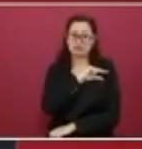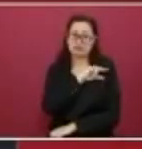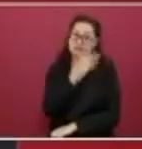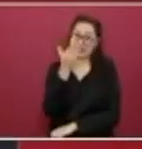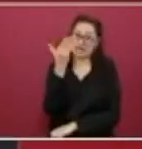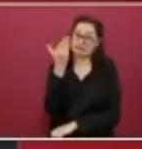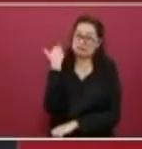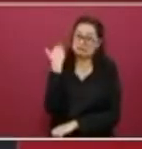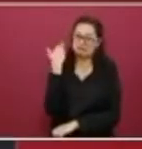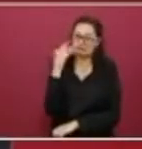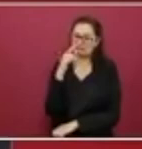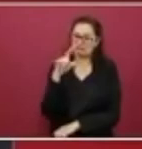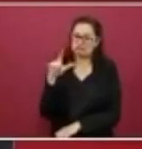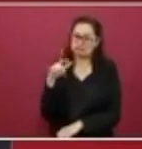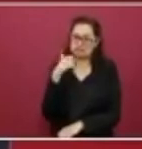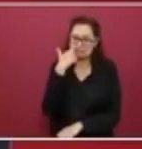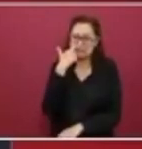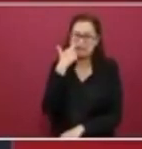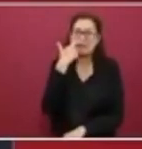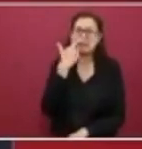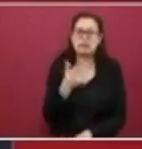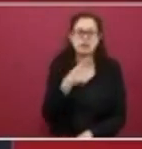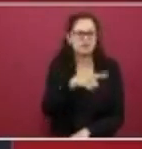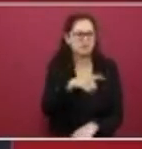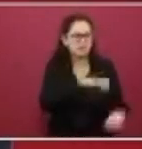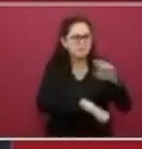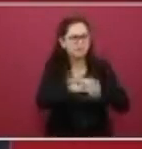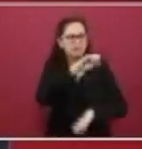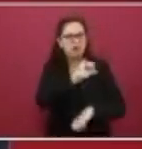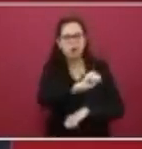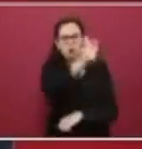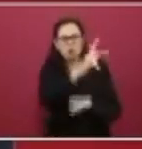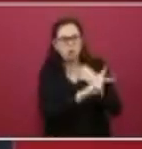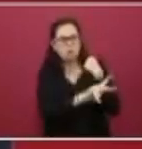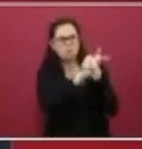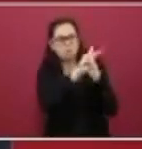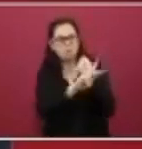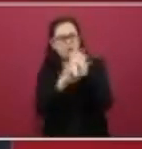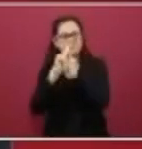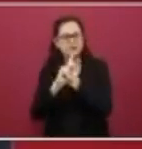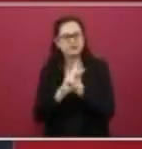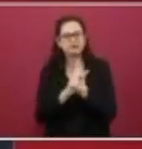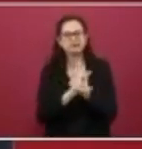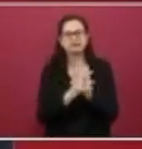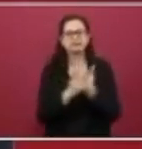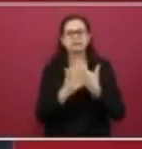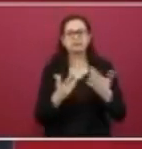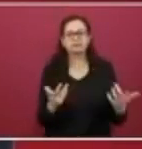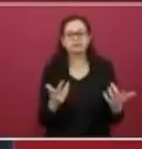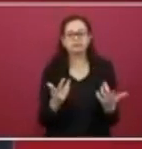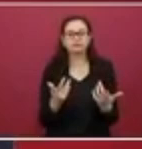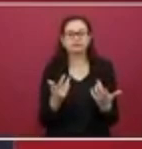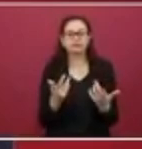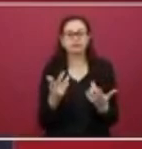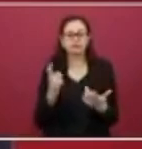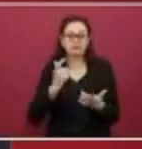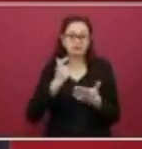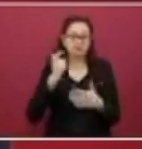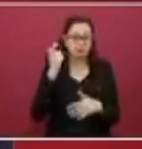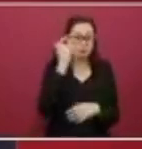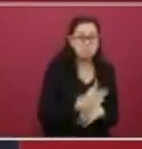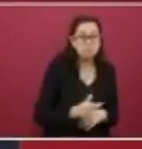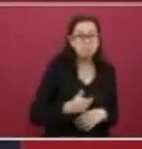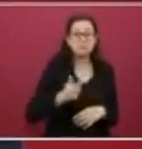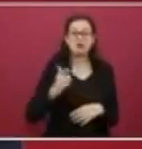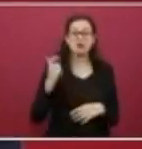particulares, la mayoría extranjeras, a las que se les tiene que pagar